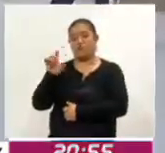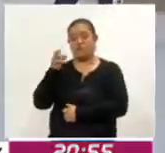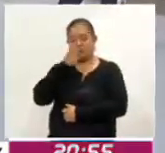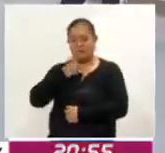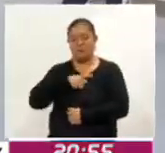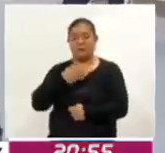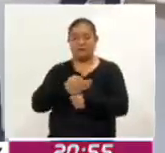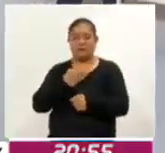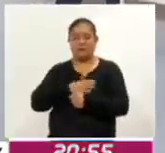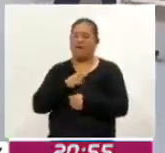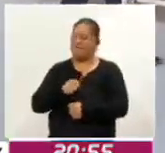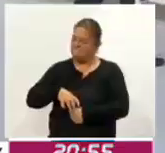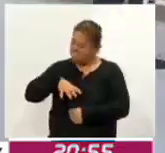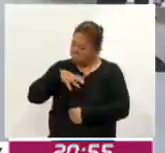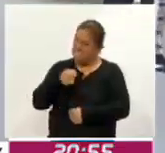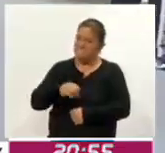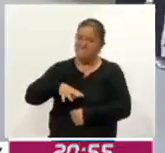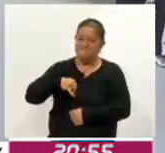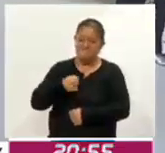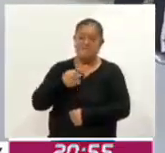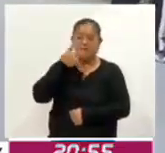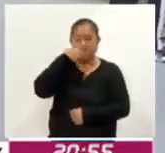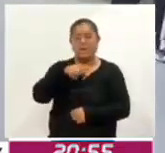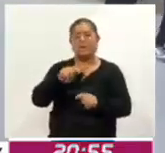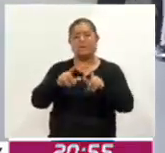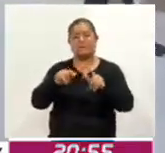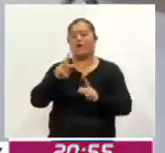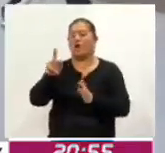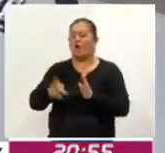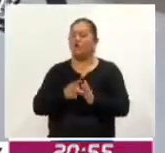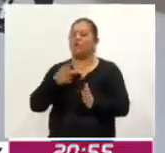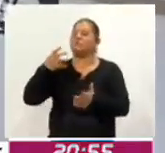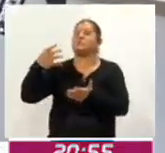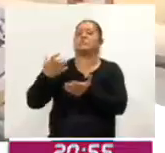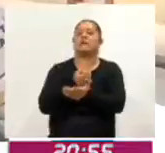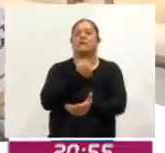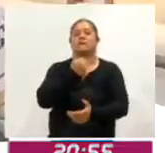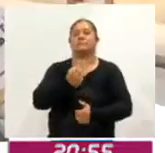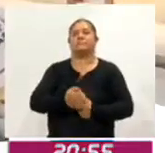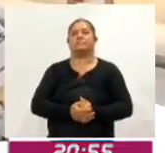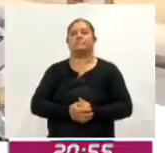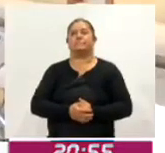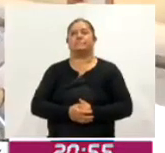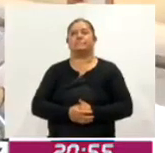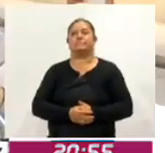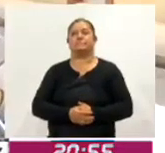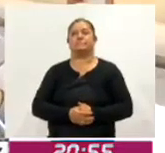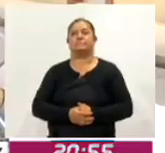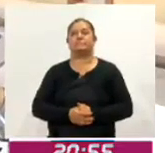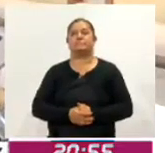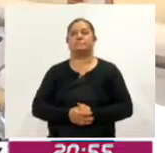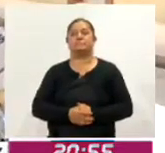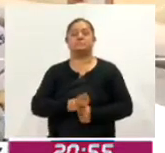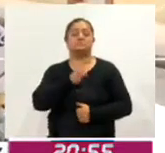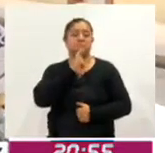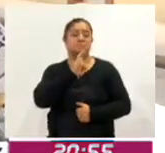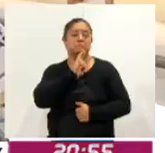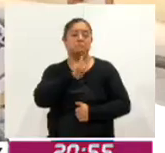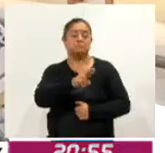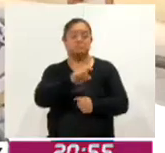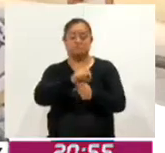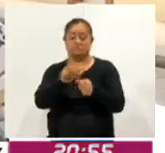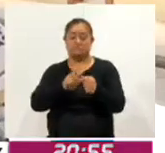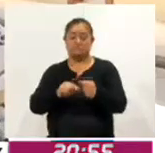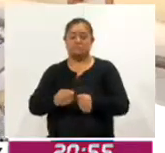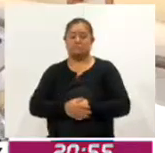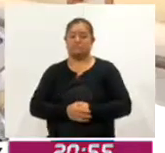se reforzarán los entrenamientos para que Tlaxcala vuelva a ser protagonista en esta disciplina. Pues los resultados a nivel nacional pues